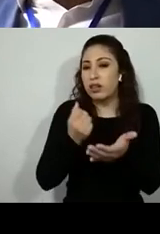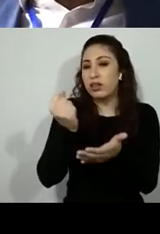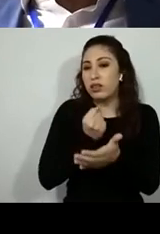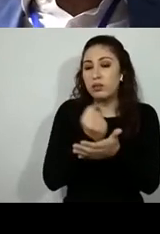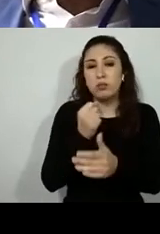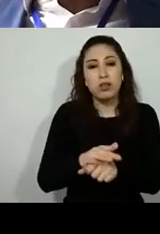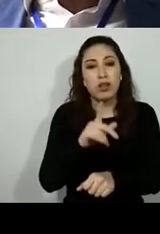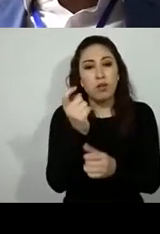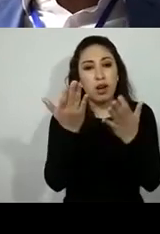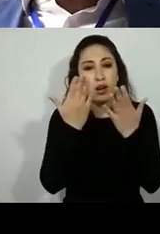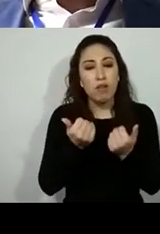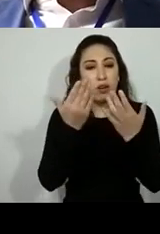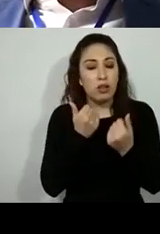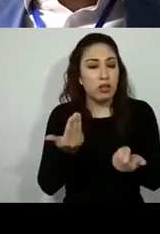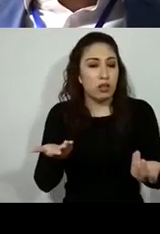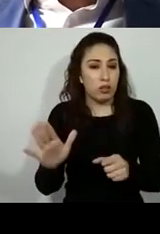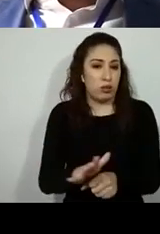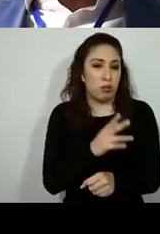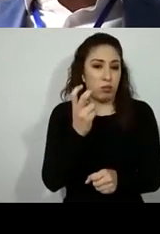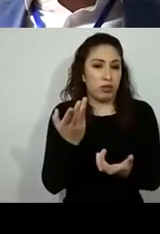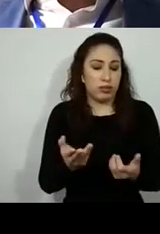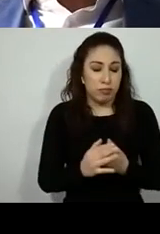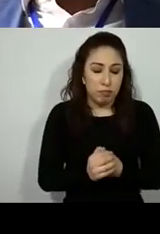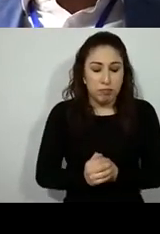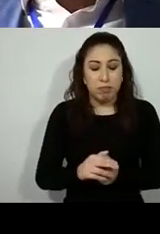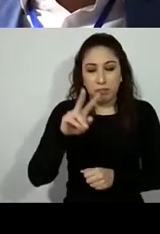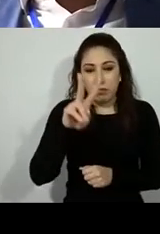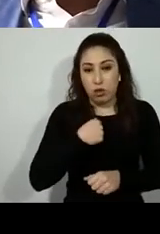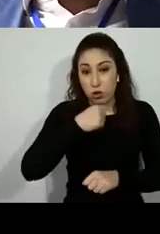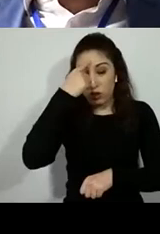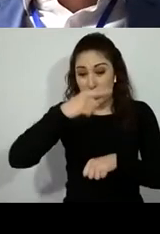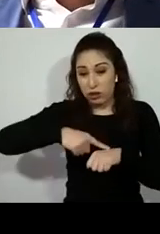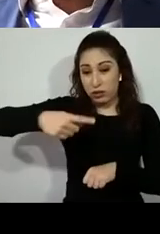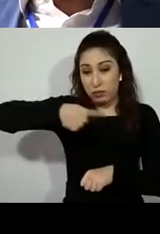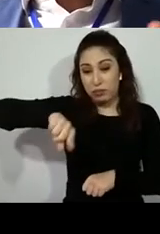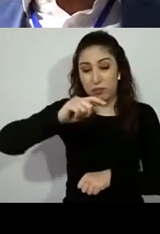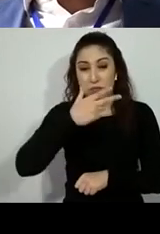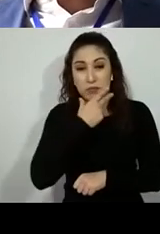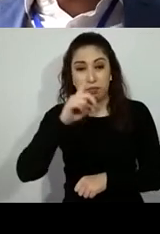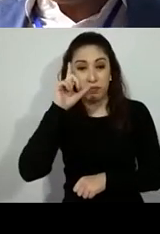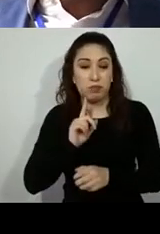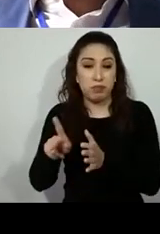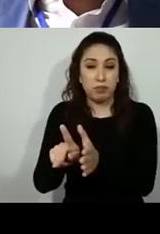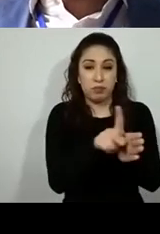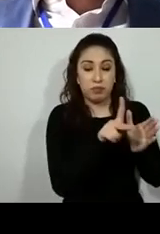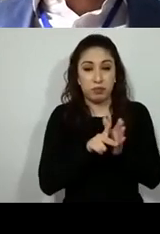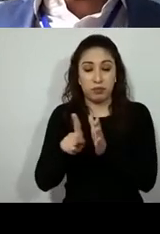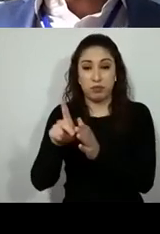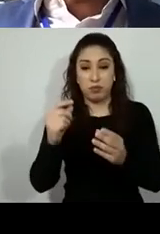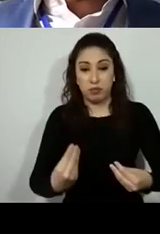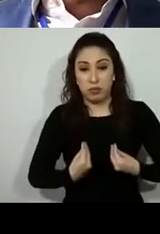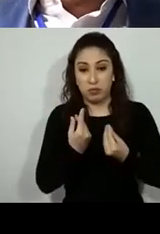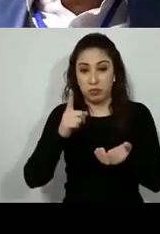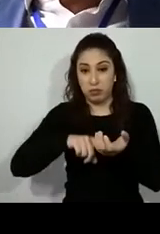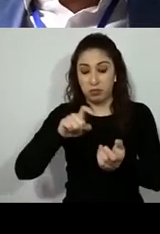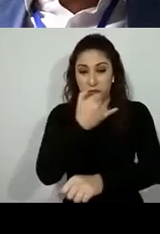pues, señalar que yo creo que los vecinos, las vecinas, los habitantes de esta importante demarcación